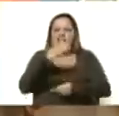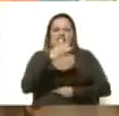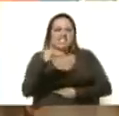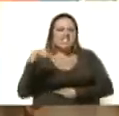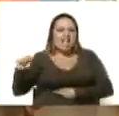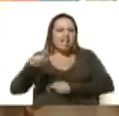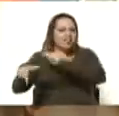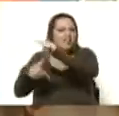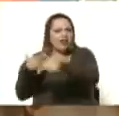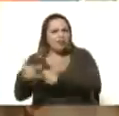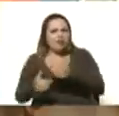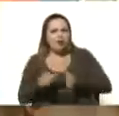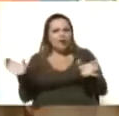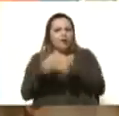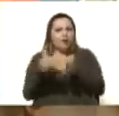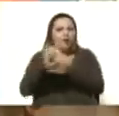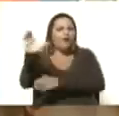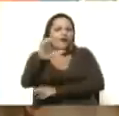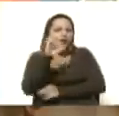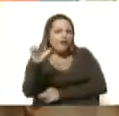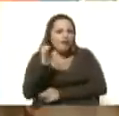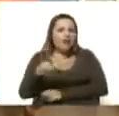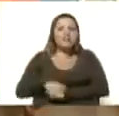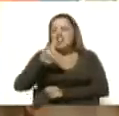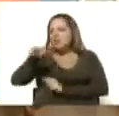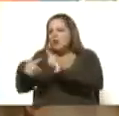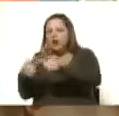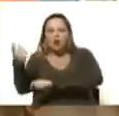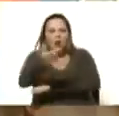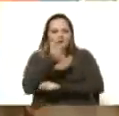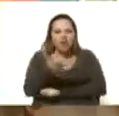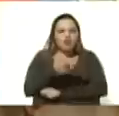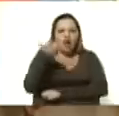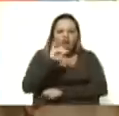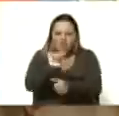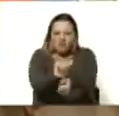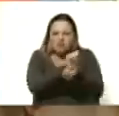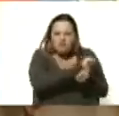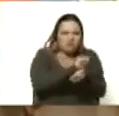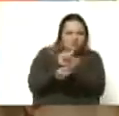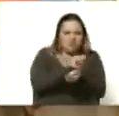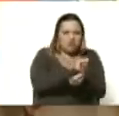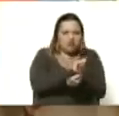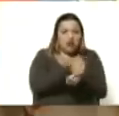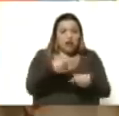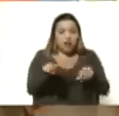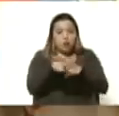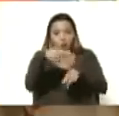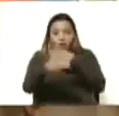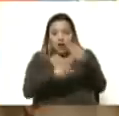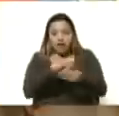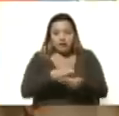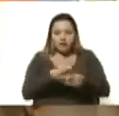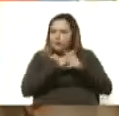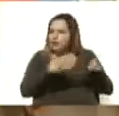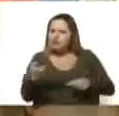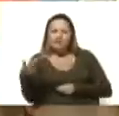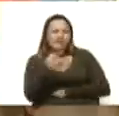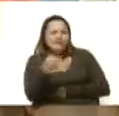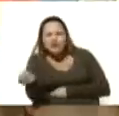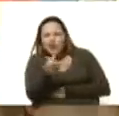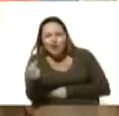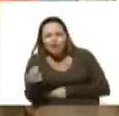luego agentes presuntamente del Estado, y se lo llevaron a la fuerza, como ocurre en este tipo de detenciones. Pero no, no